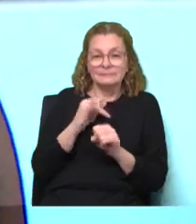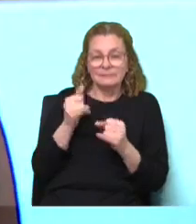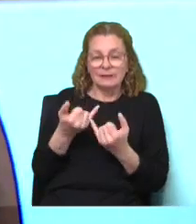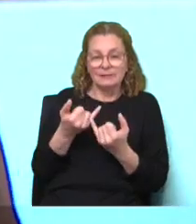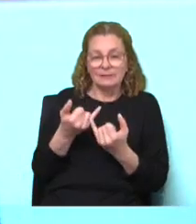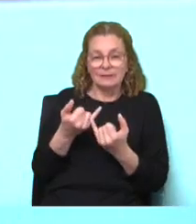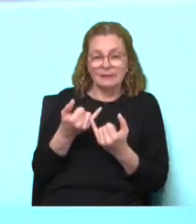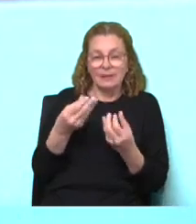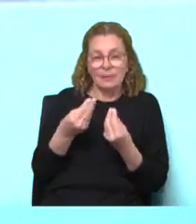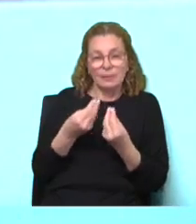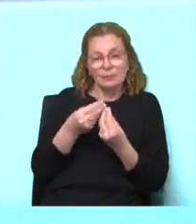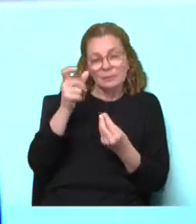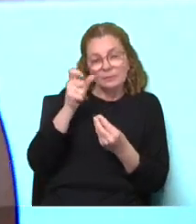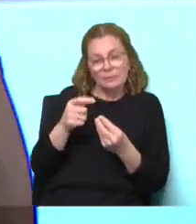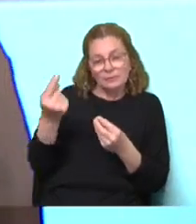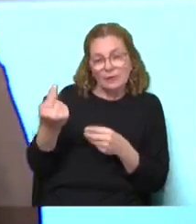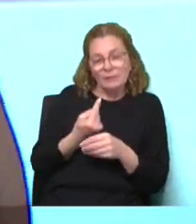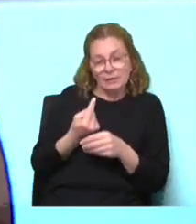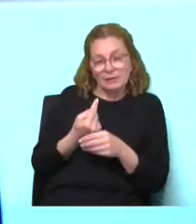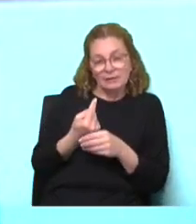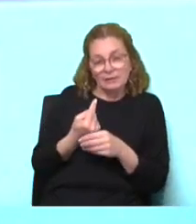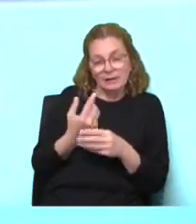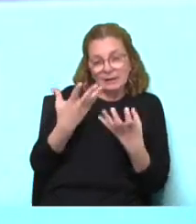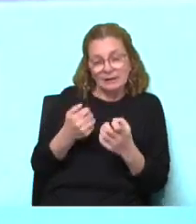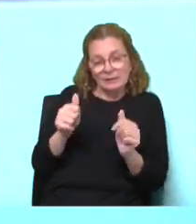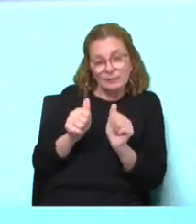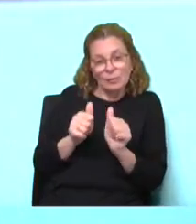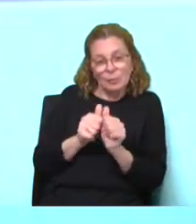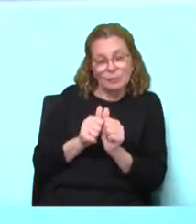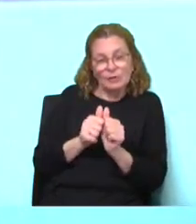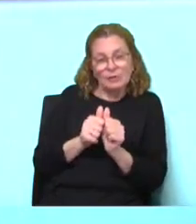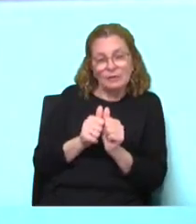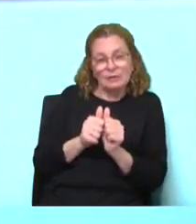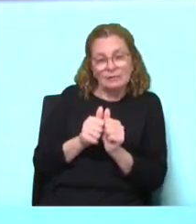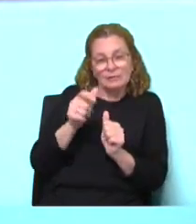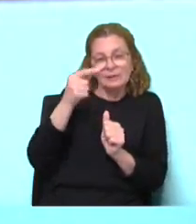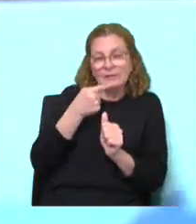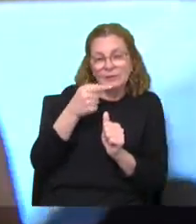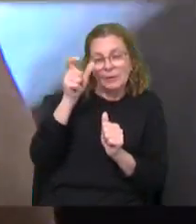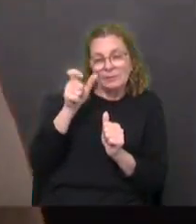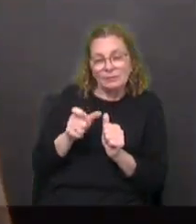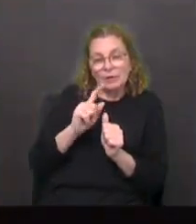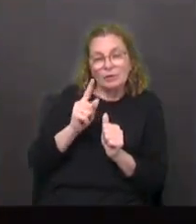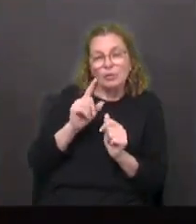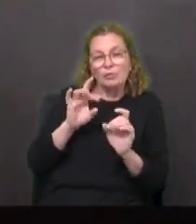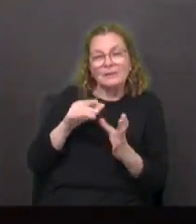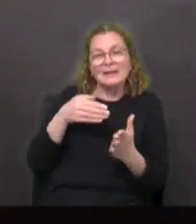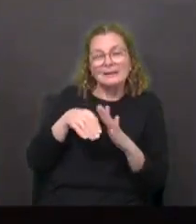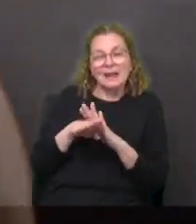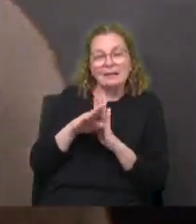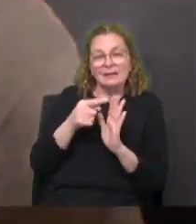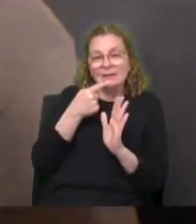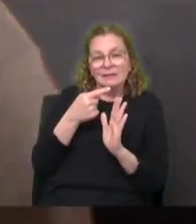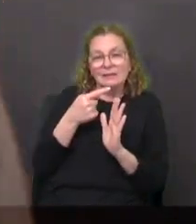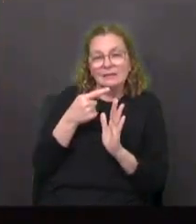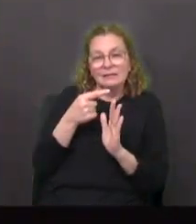que mucha gente se te arrima para querer estar en la Montevideo Comics? Digo de las personalidades, yo no te digo solo de Stan. Pasa que de